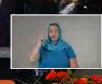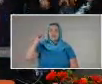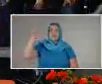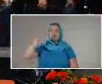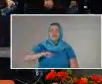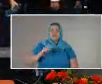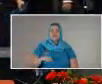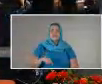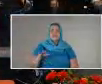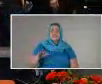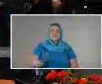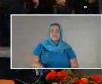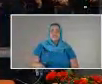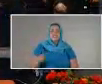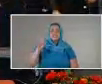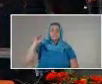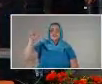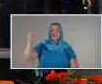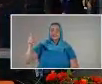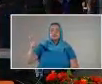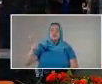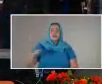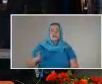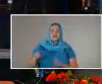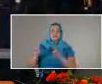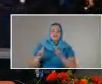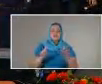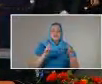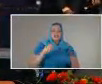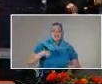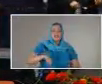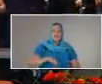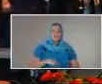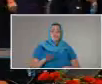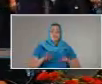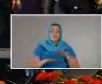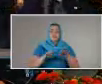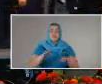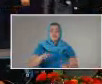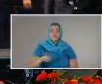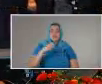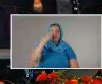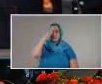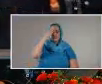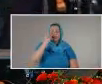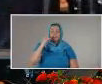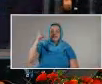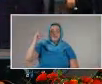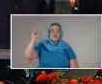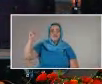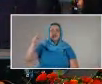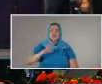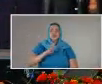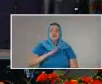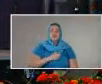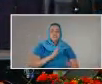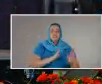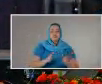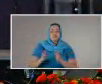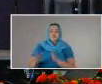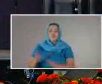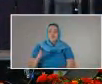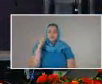porque tú has encaminado nuestros pasos, Señor. Gracias, Señor, porque tú tienes un plan hermoso sobre nuestras vidas.